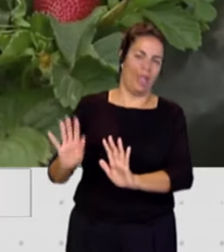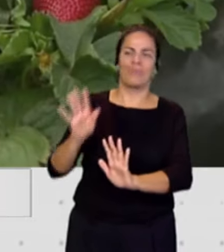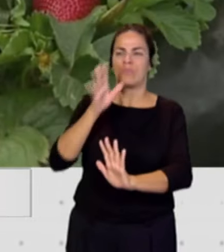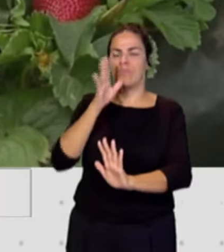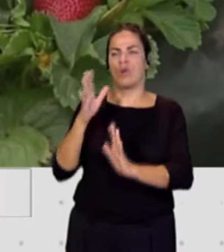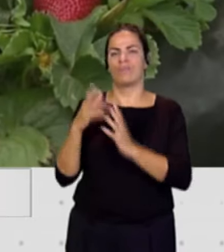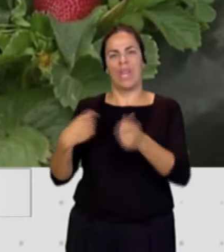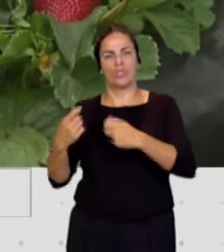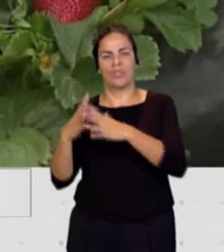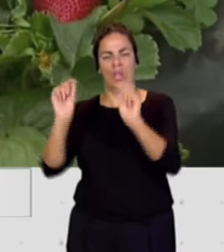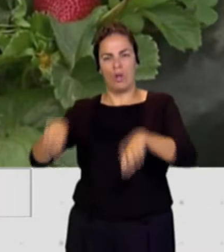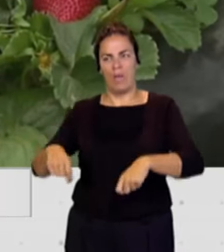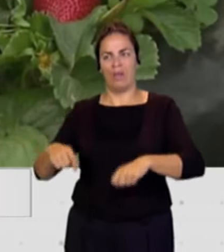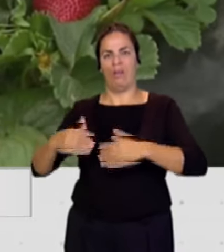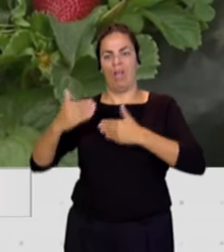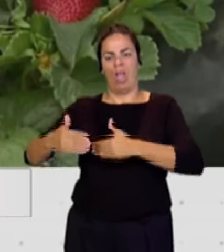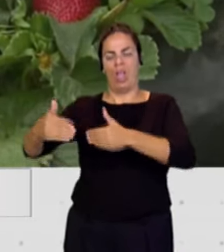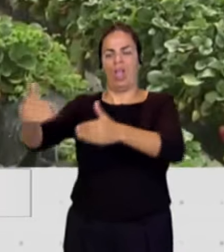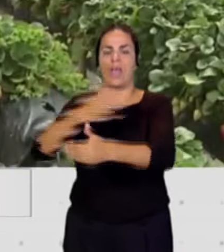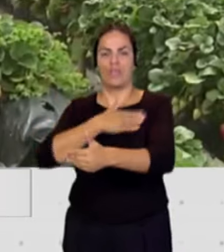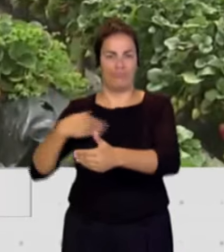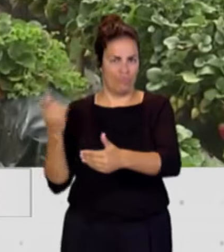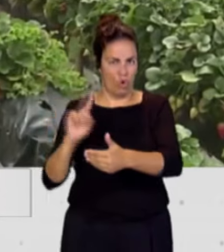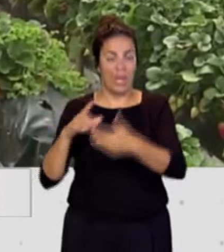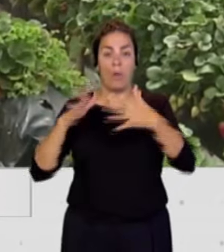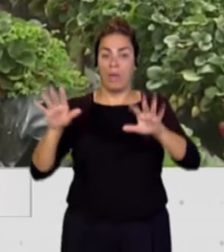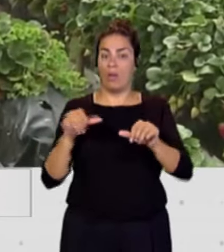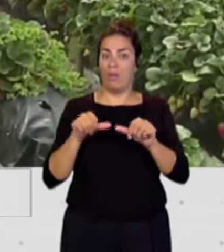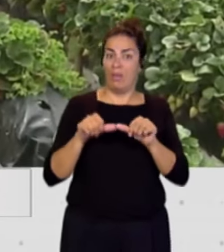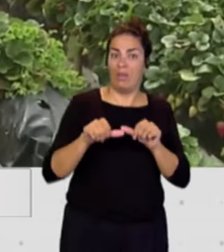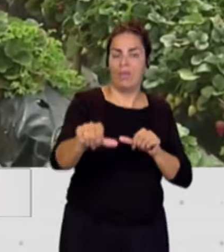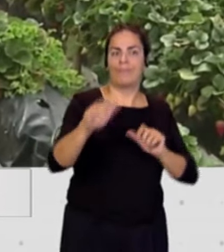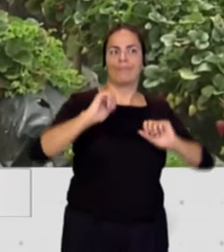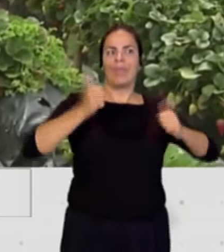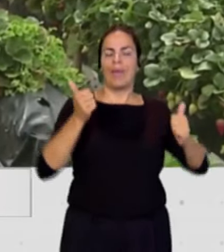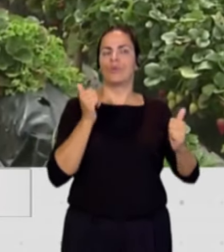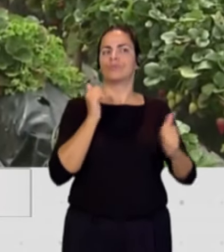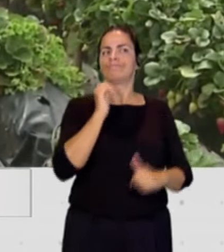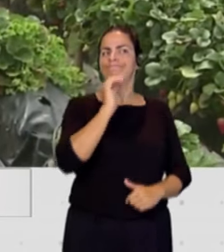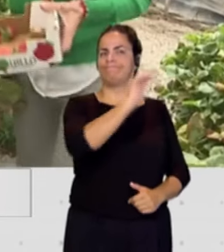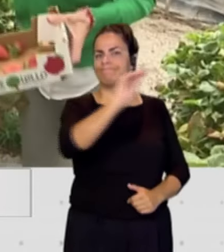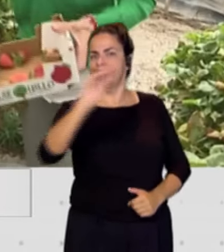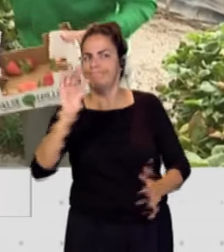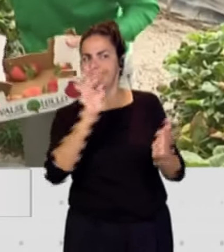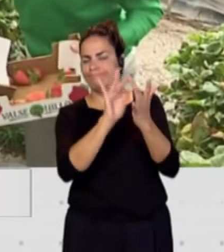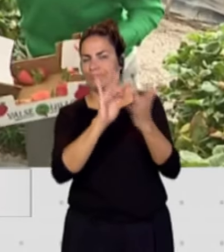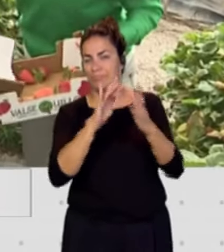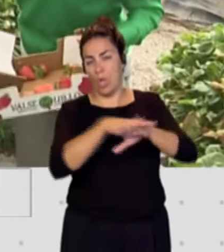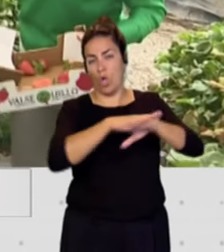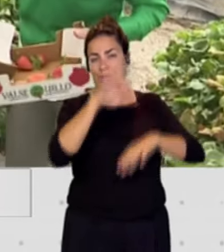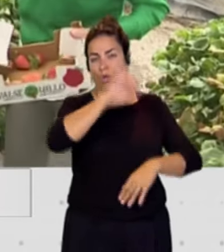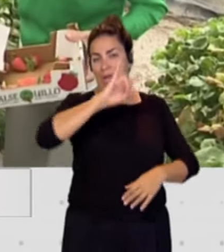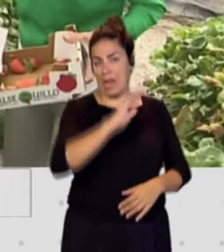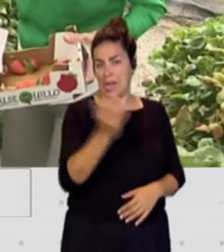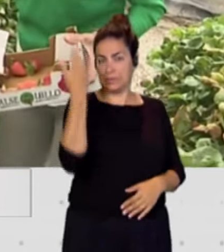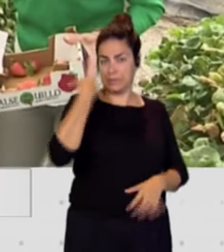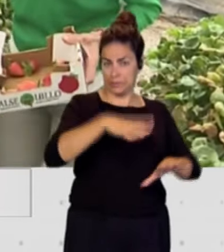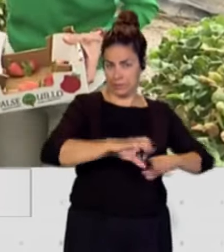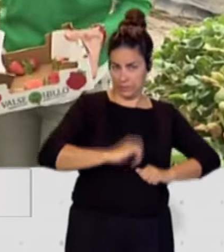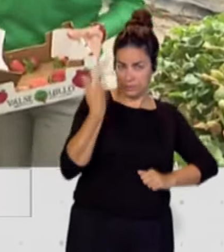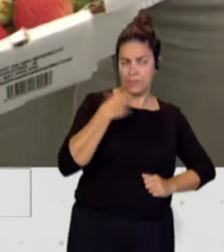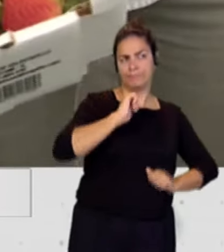convenio a partir de entonces iniciamos Eh pues contactos con el anterior gobierno de canari para